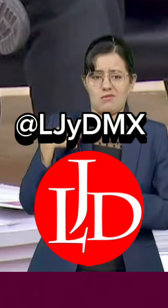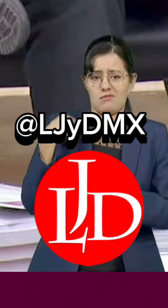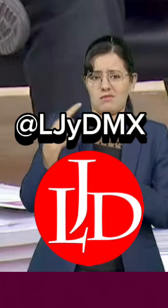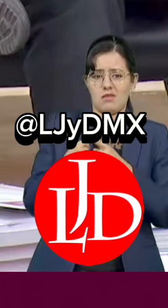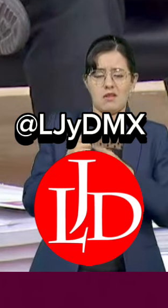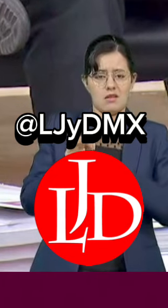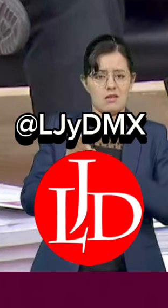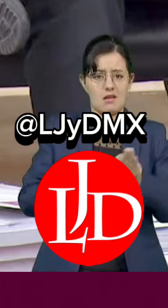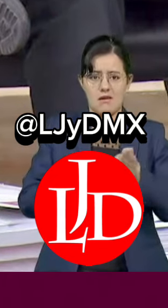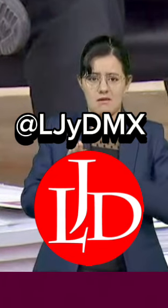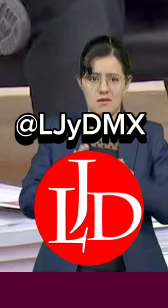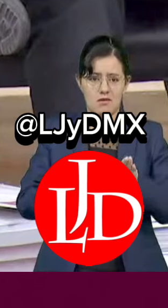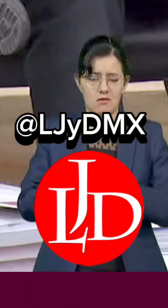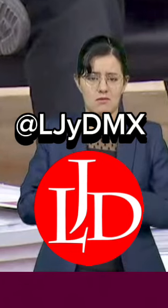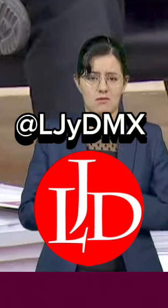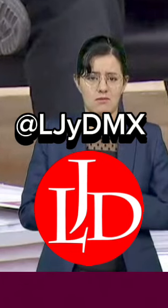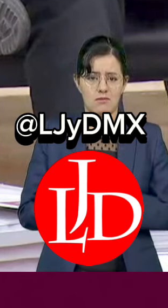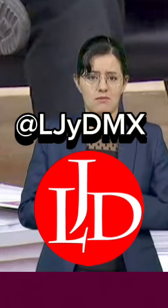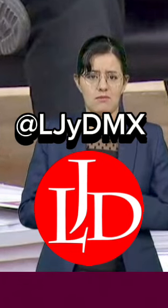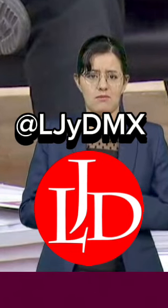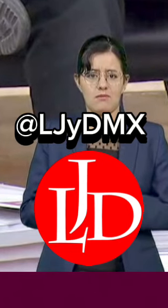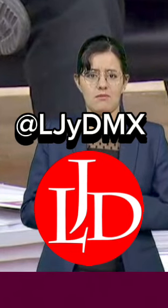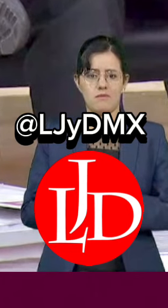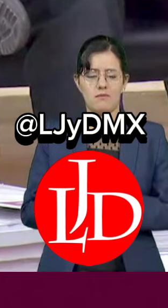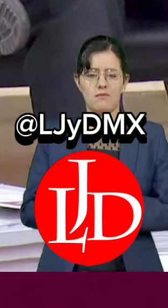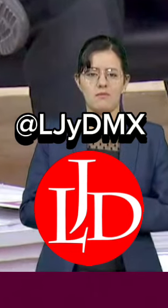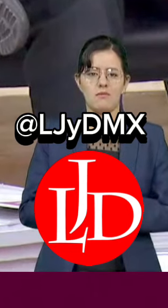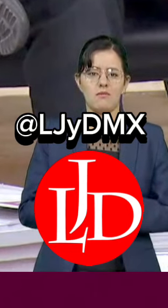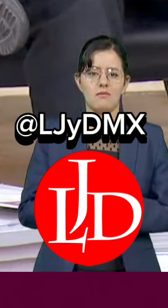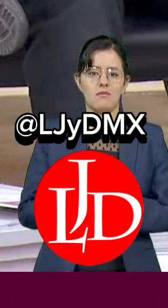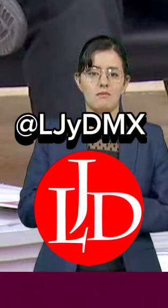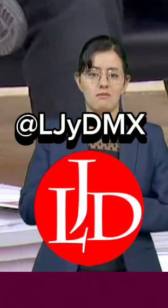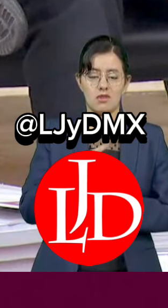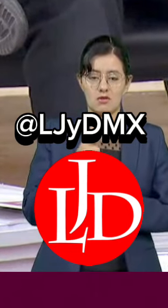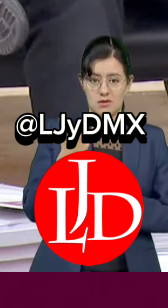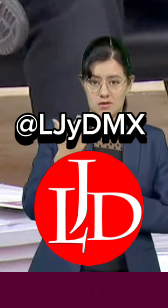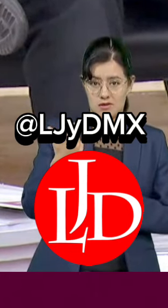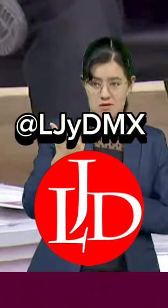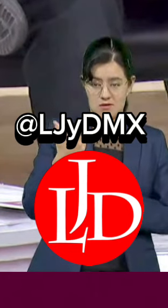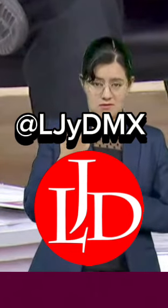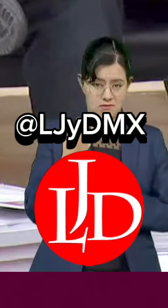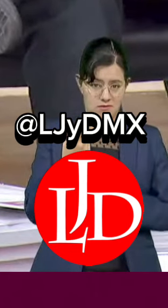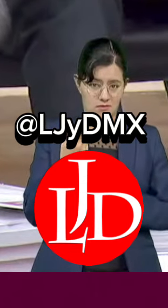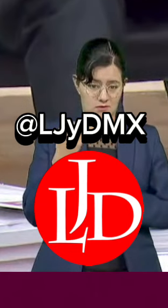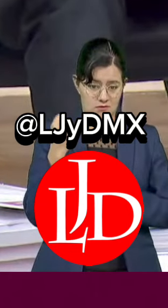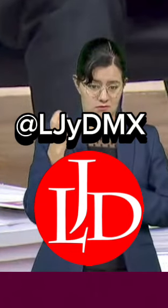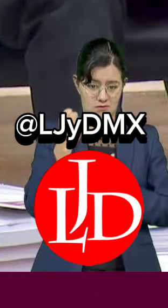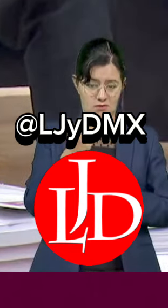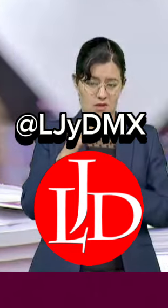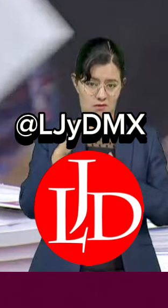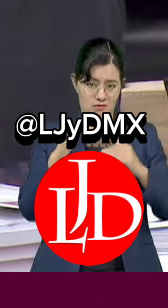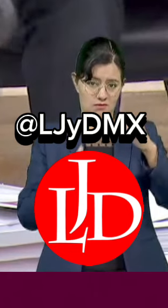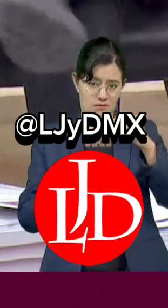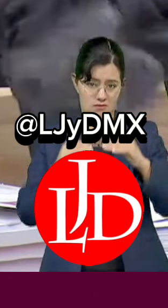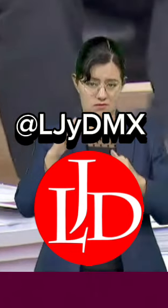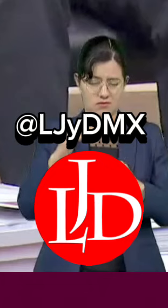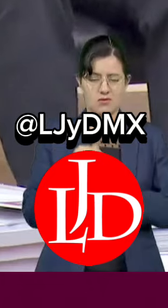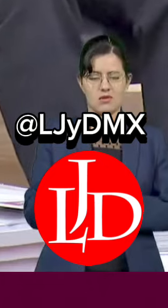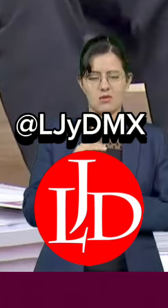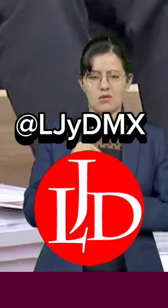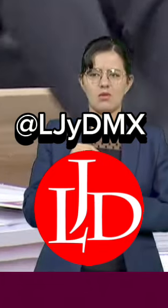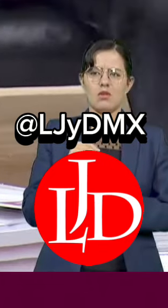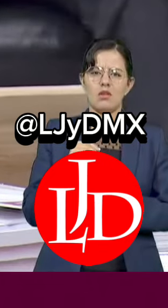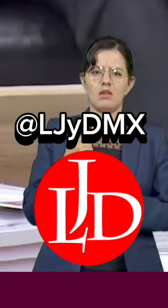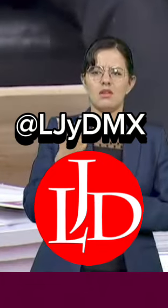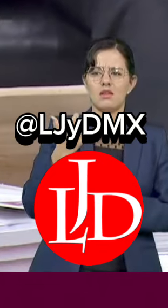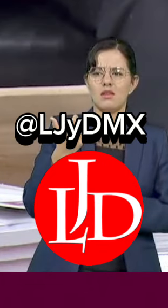acredita. Lo que no debe pesar es el dinero. Efectivamente, sea cual sea la procedencia de